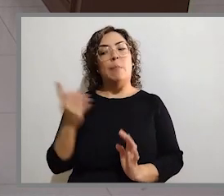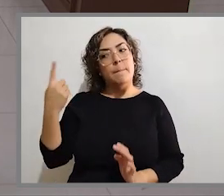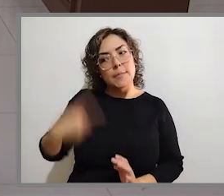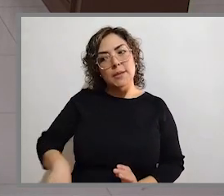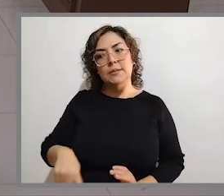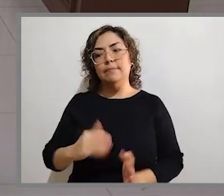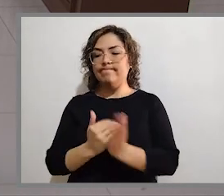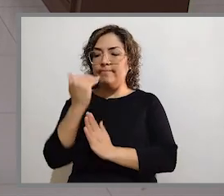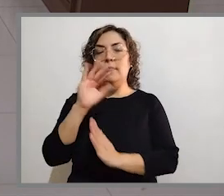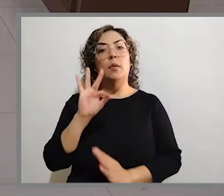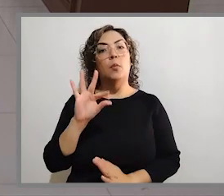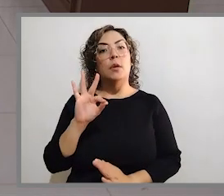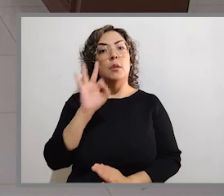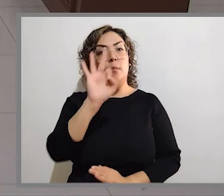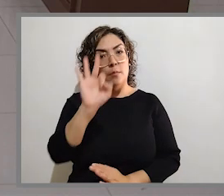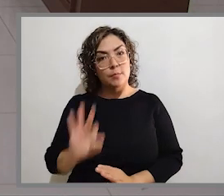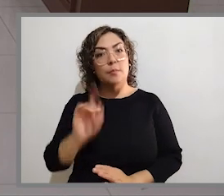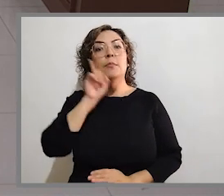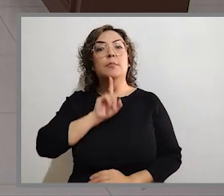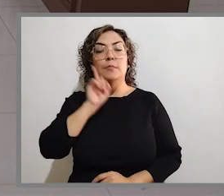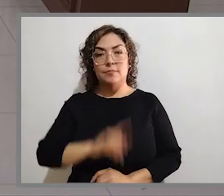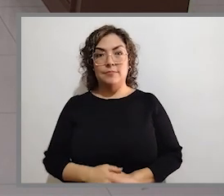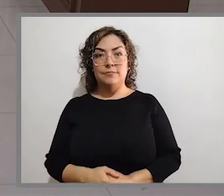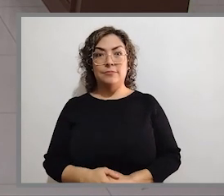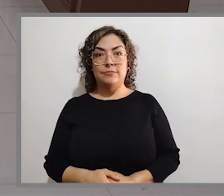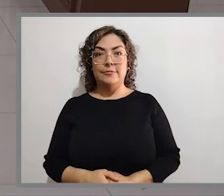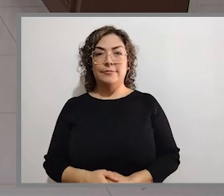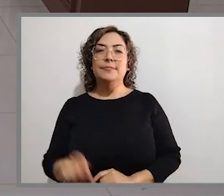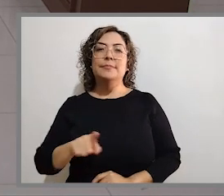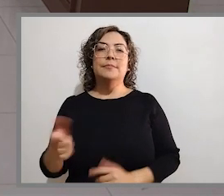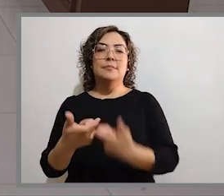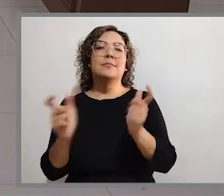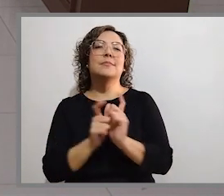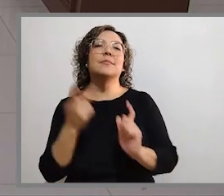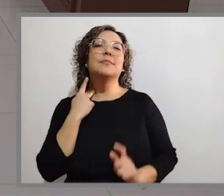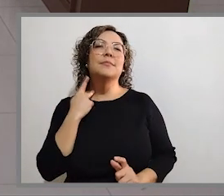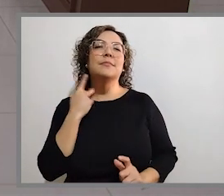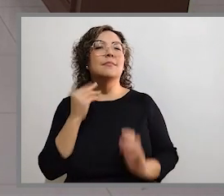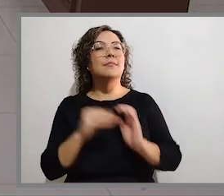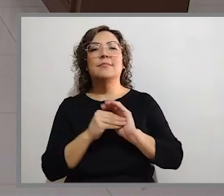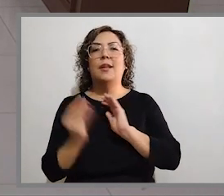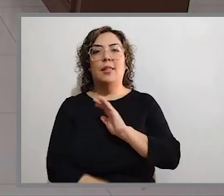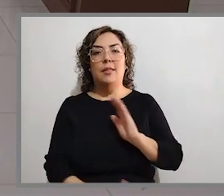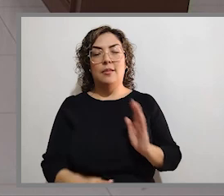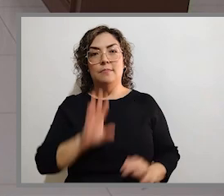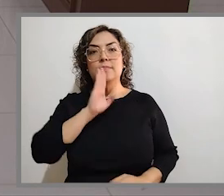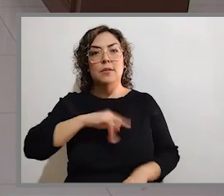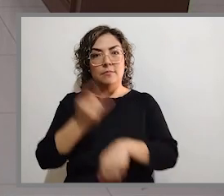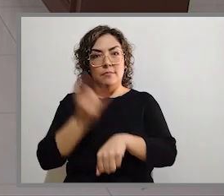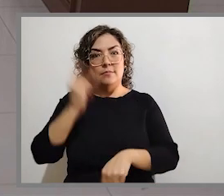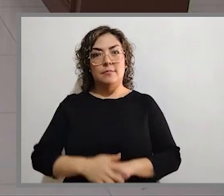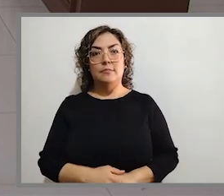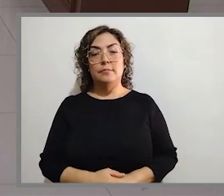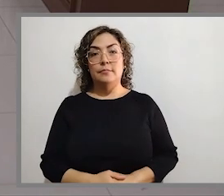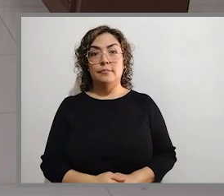seguían haciendo trampas. Ya ahora tenemos una legislación que es una chulada, ejemplo para el mundo